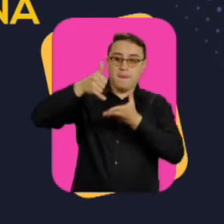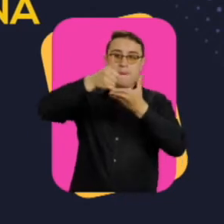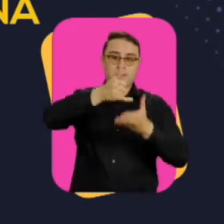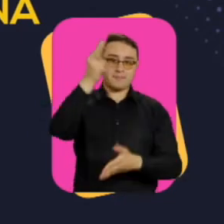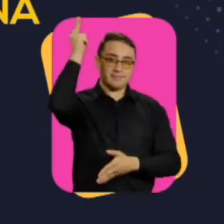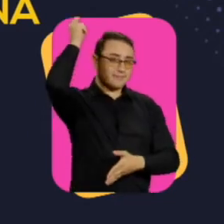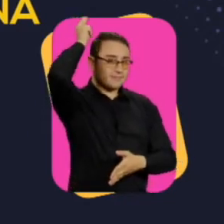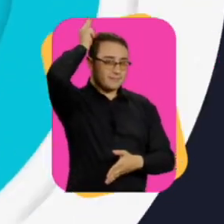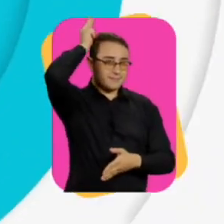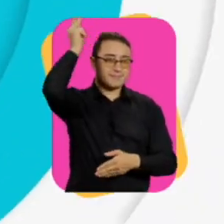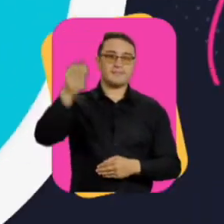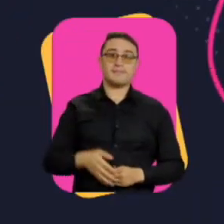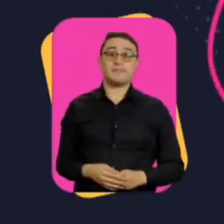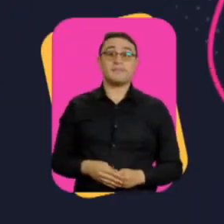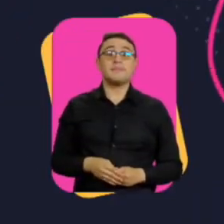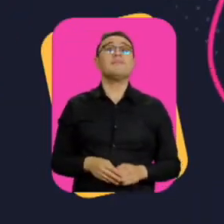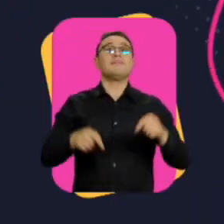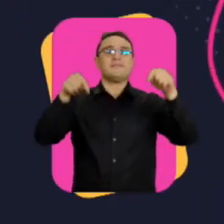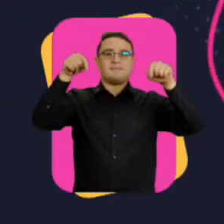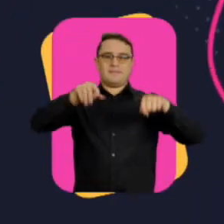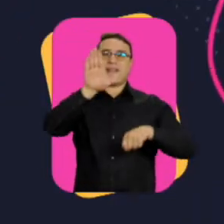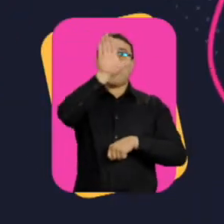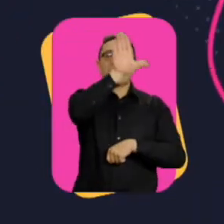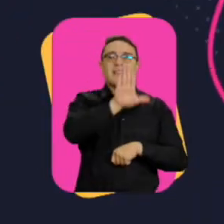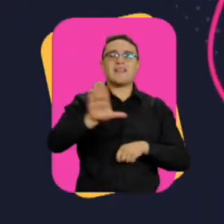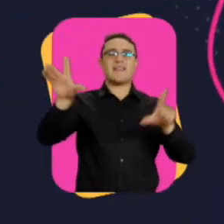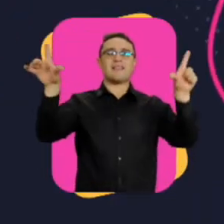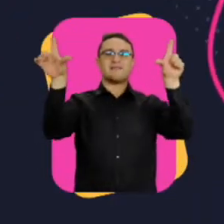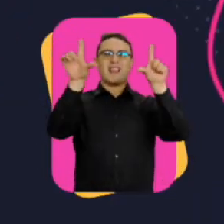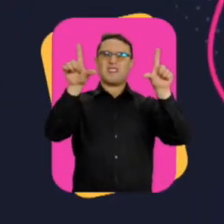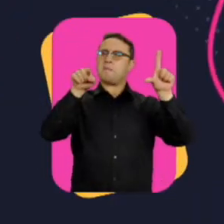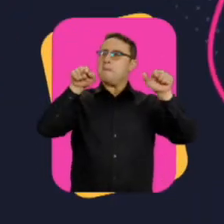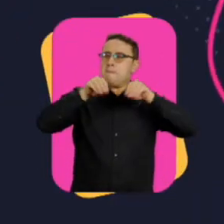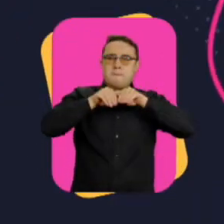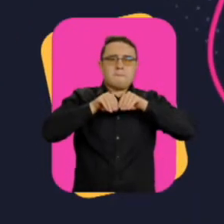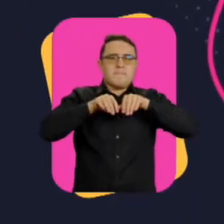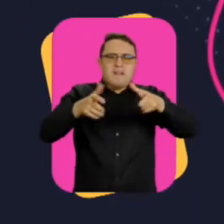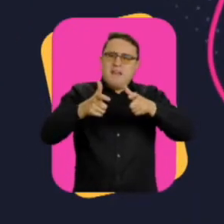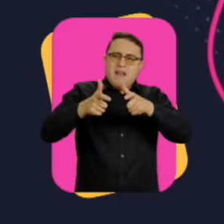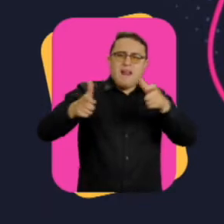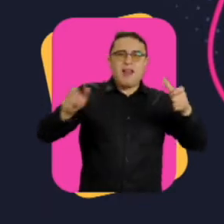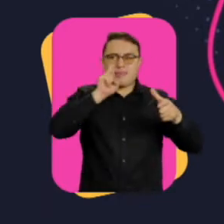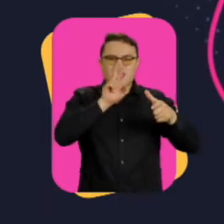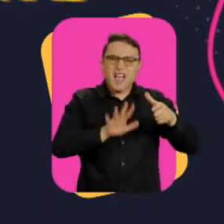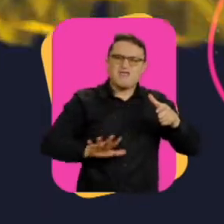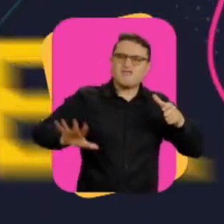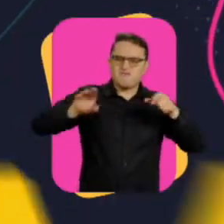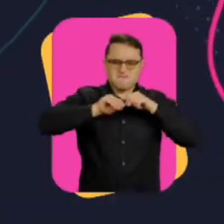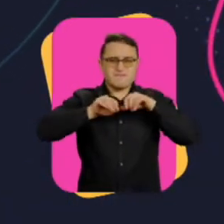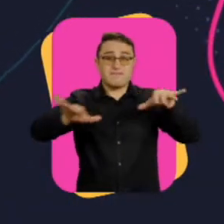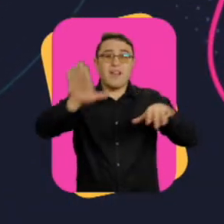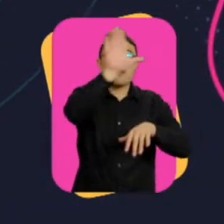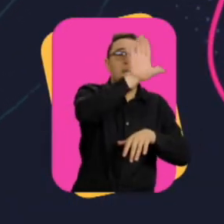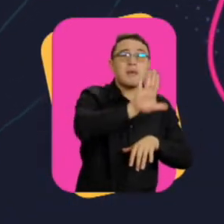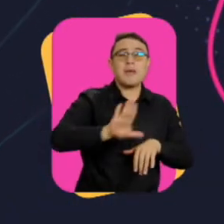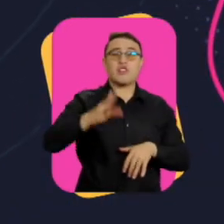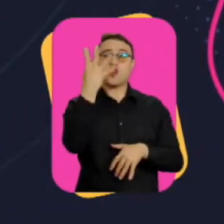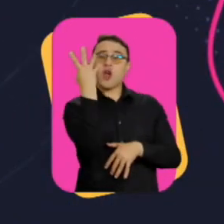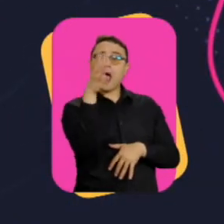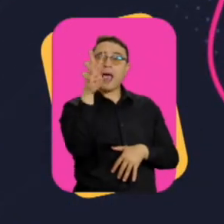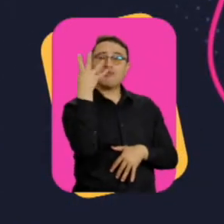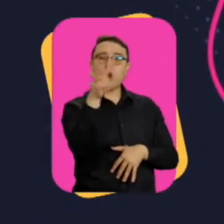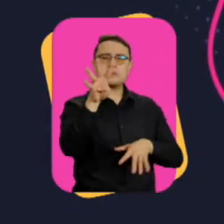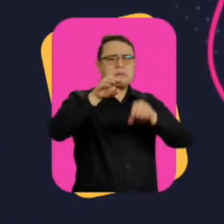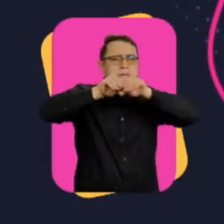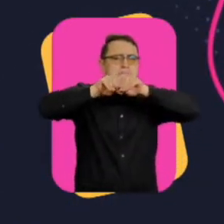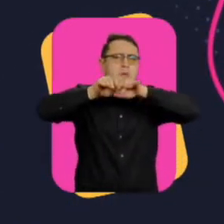Catalina. Somos el canal regional con mayor cobertura a nivel nacional, llegando a 14 departamentos de